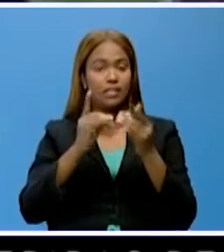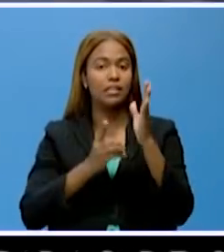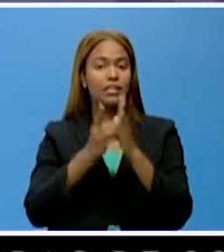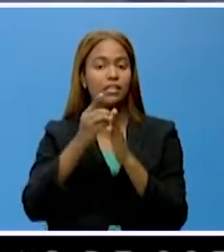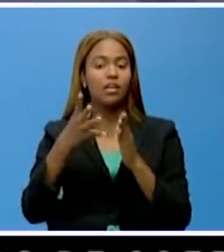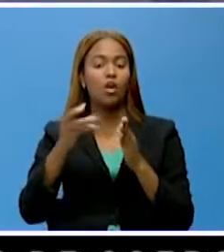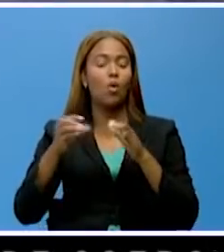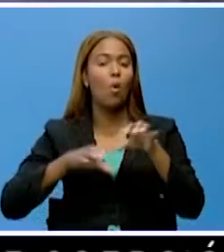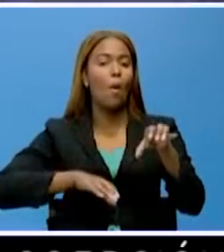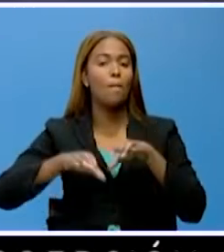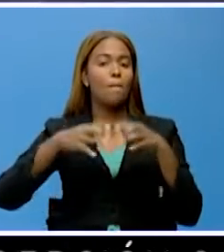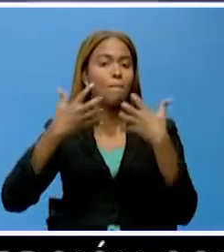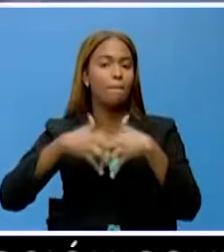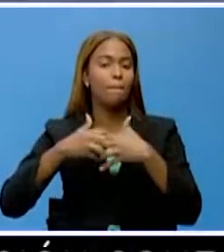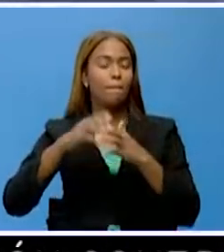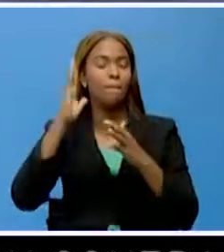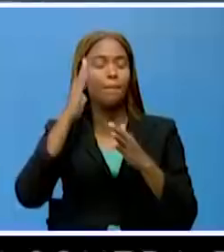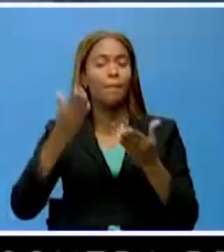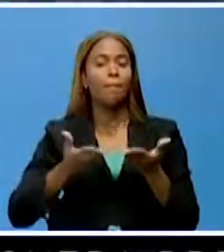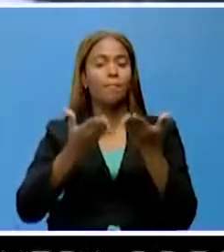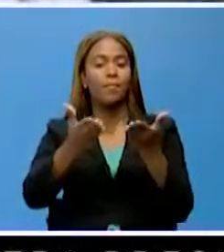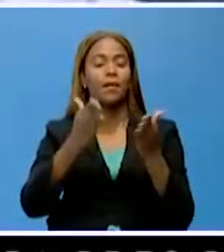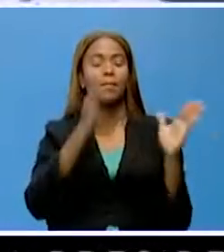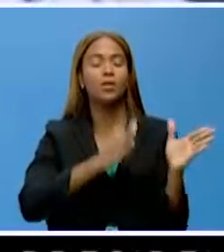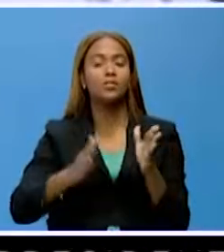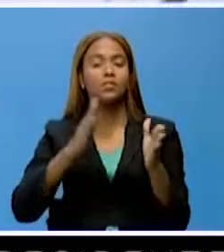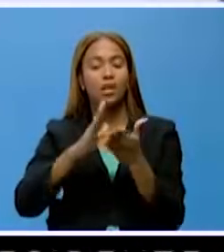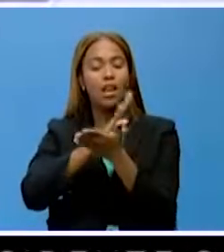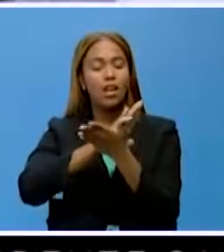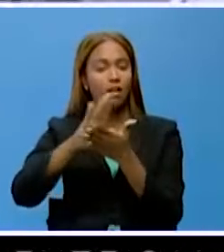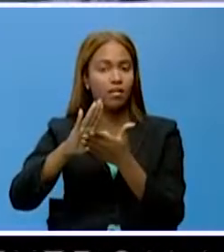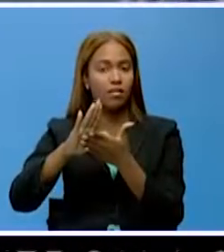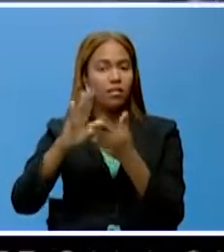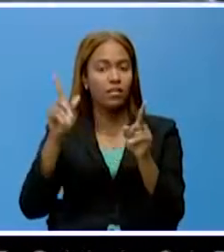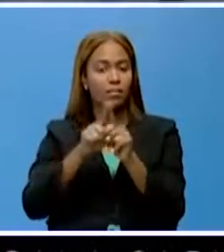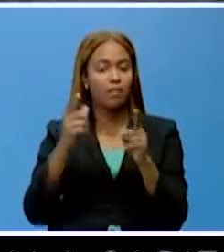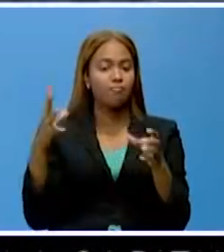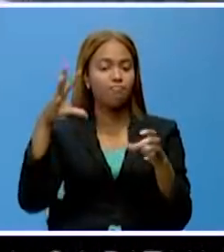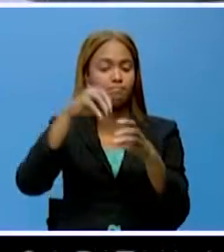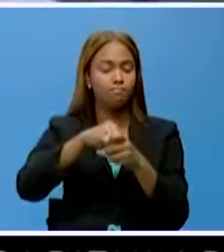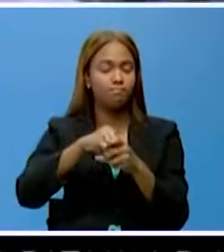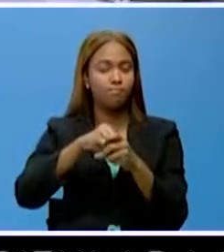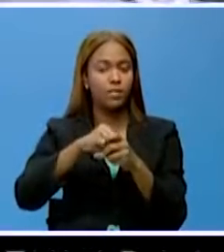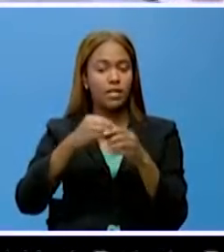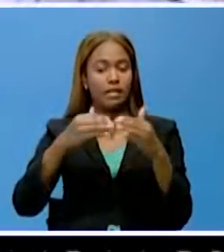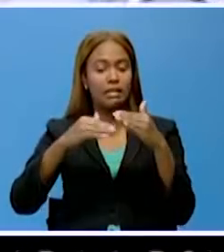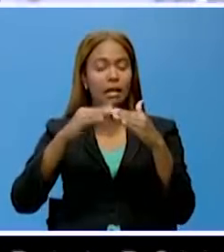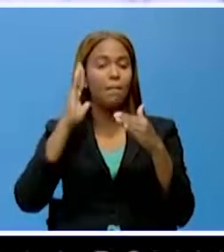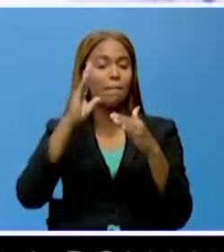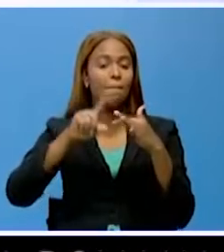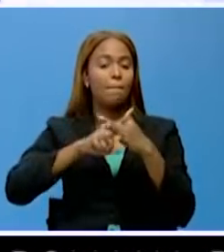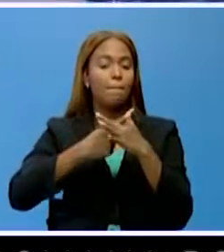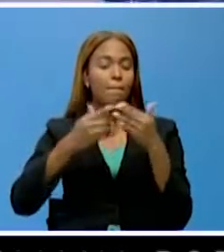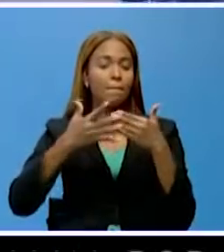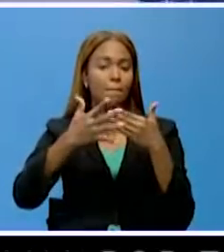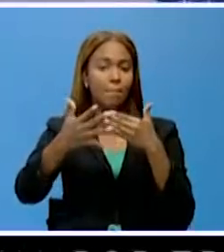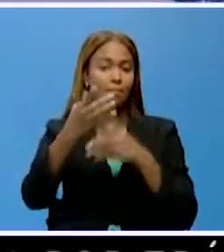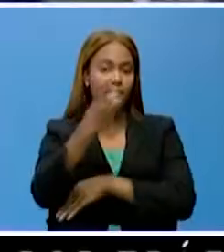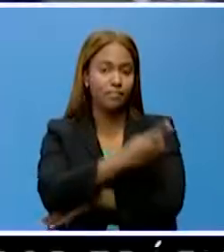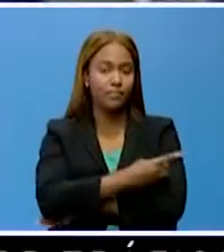y Competitividad Industrial, será sometido a un proceso de limpieza y readecuación, trabajos que comenzarán en los próximos